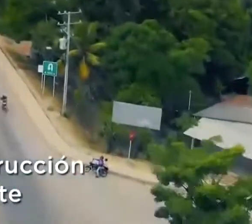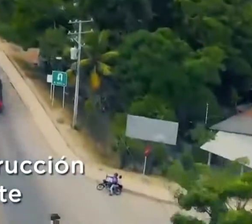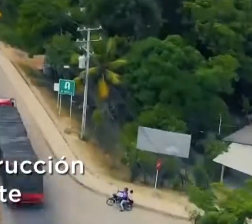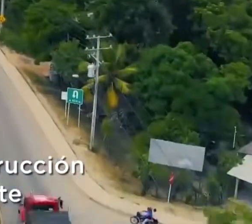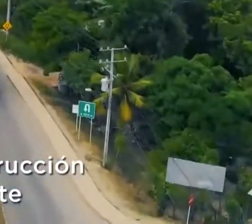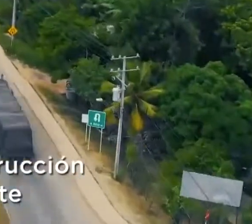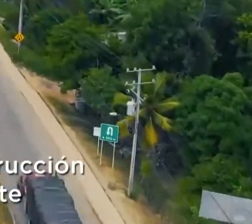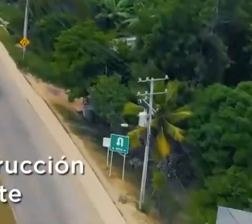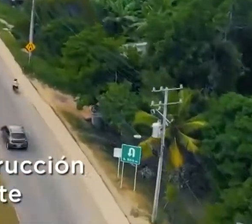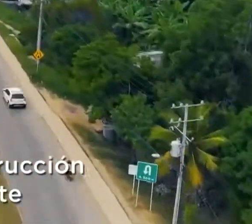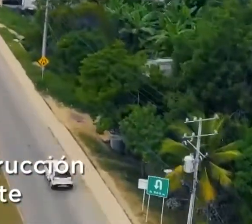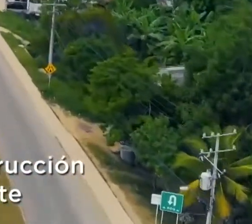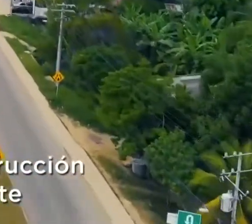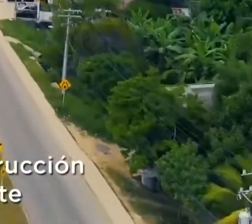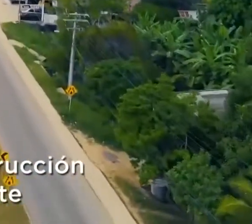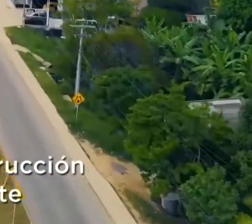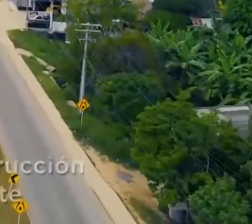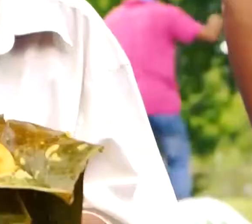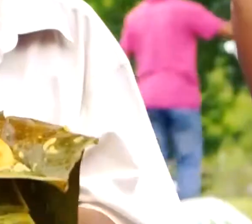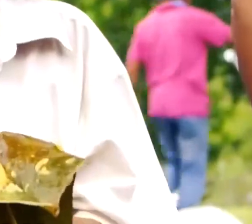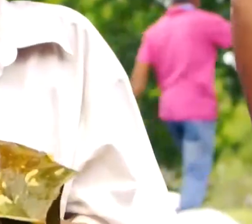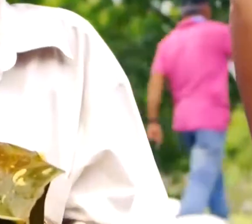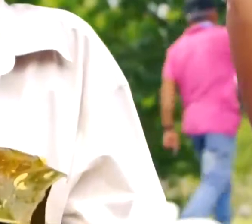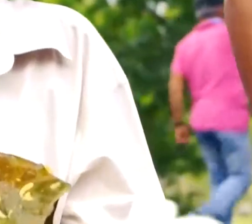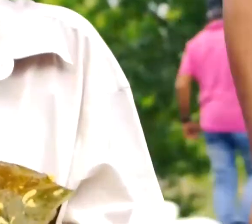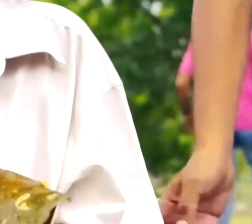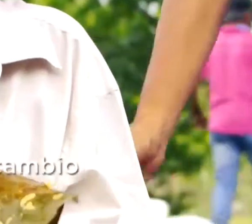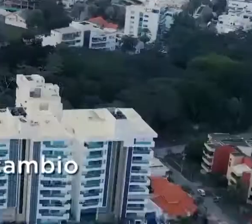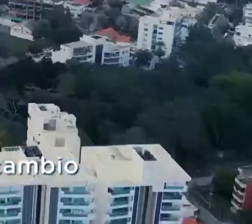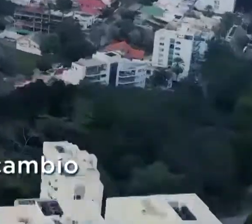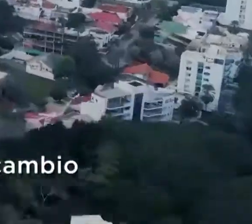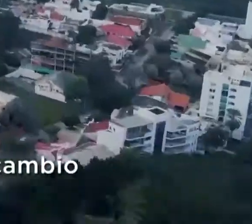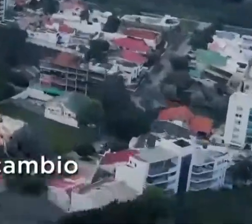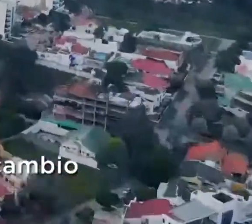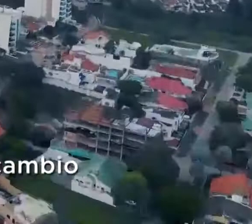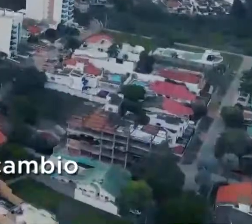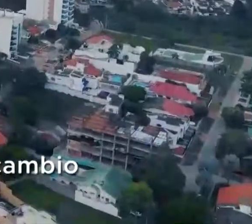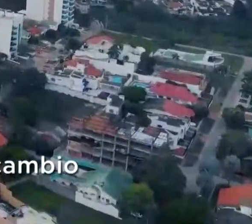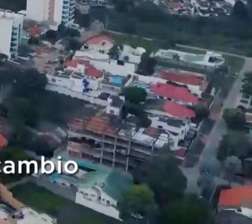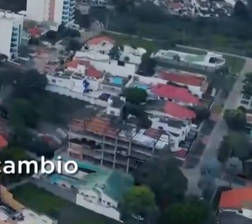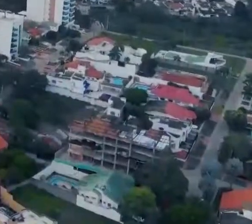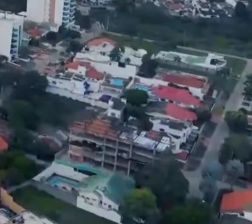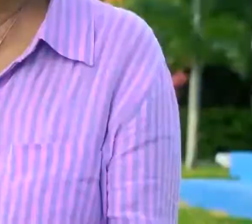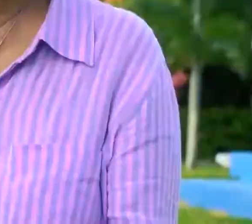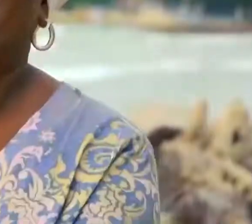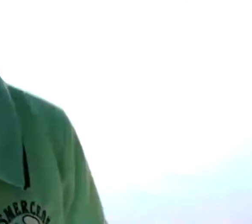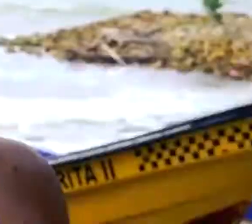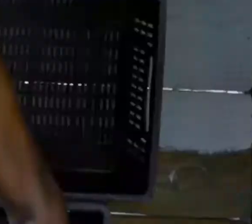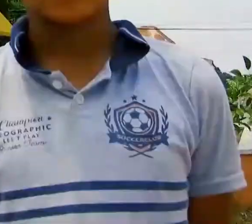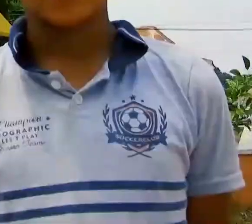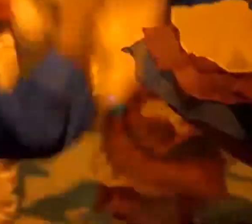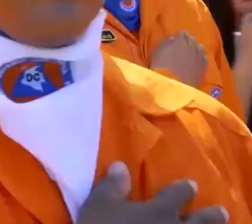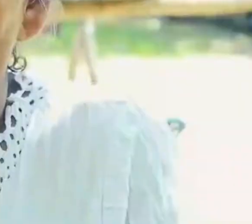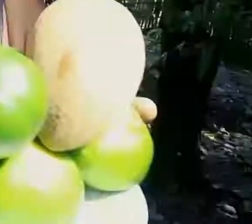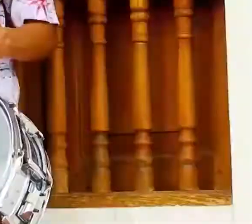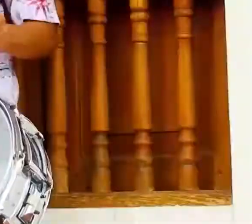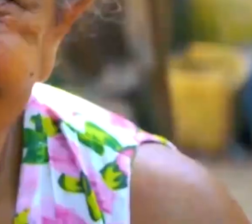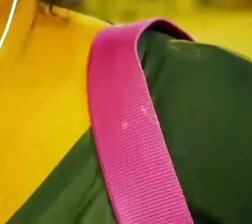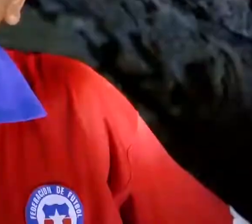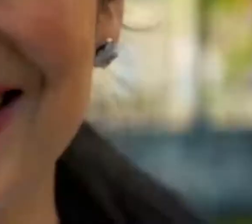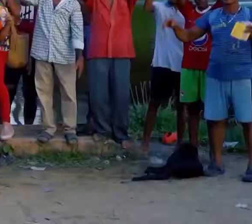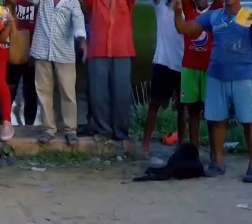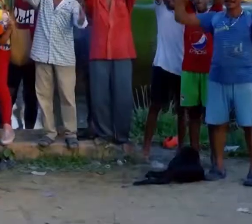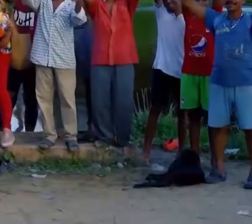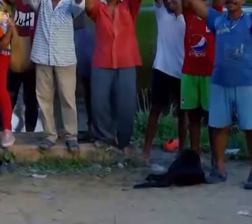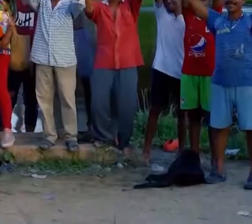aportarle a la construcción de un Sucre diferente. Esta será la década del cambio. Porque Sucre tiene con